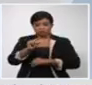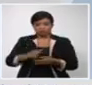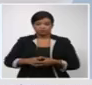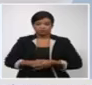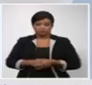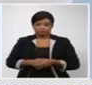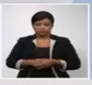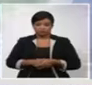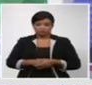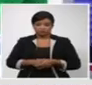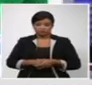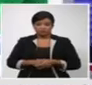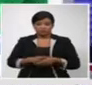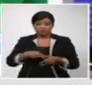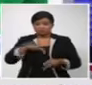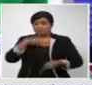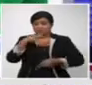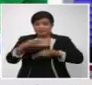Se procesaron